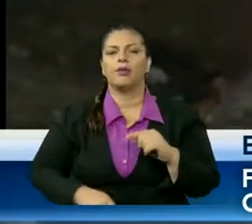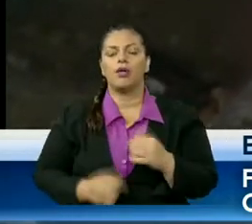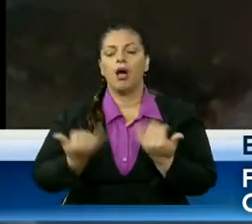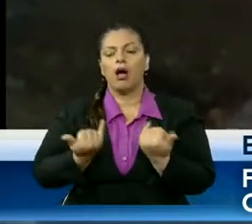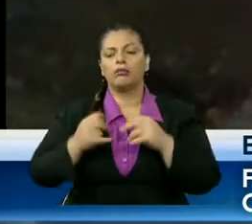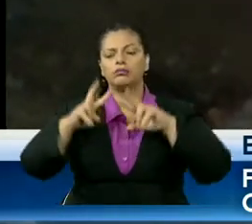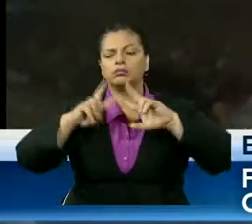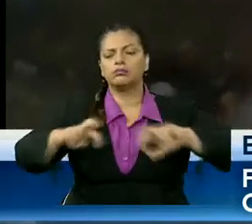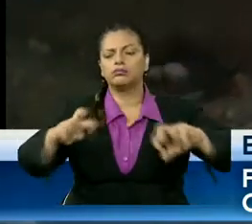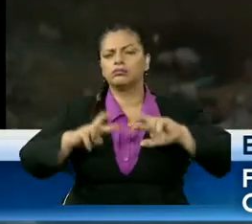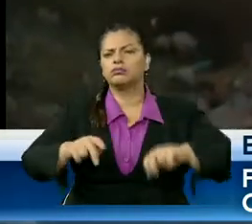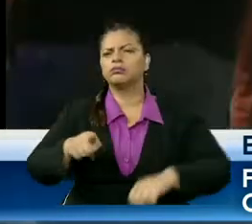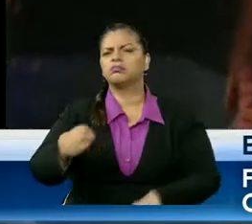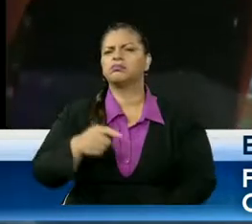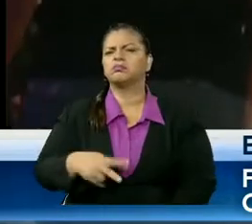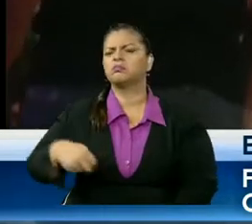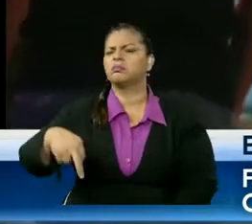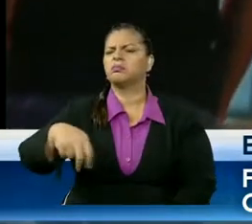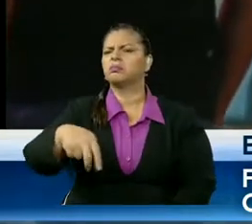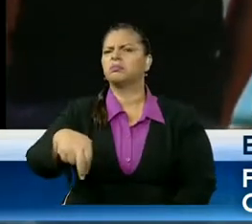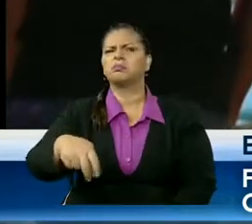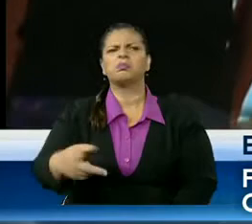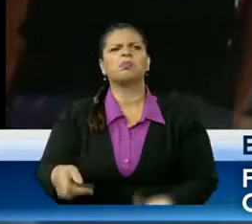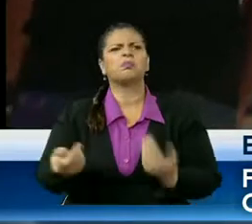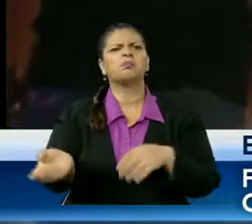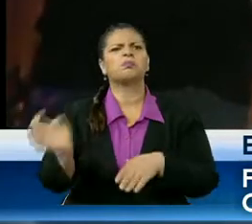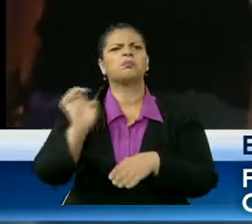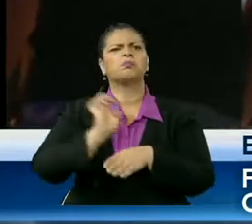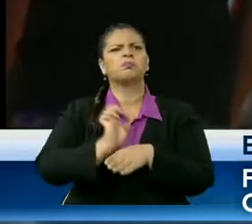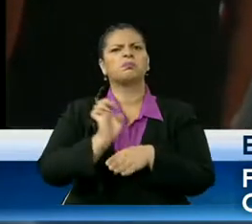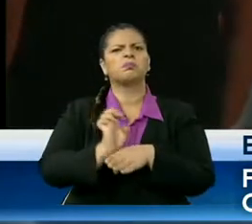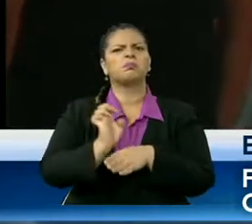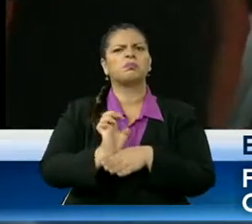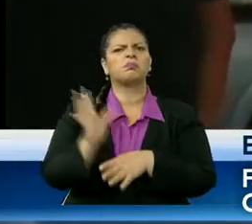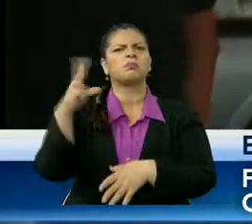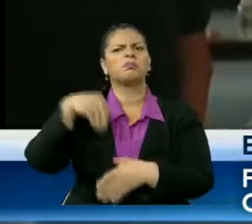extranjero dentro del país, informó Jorge Salazar.